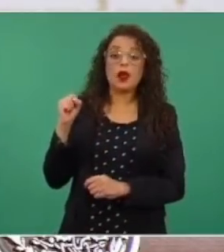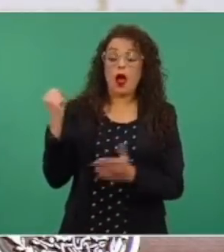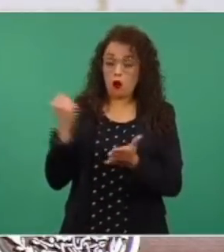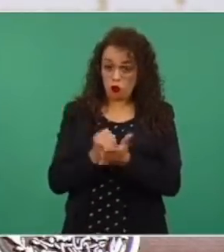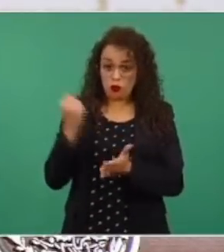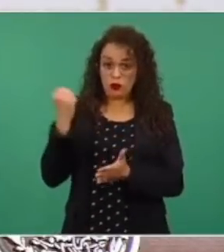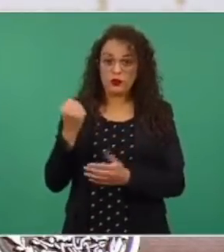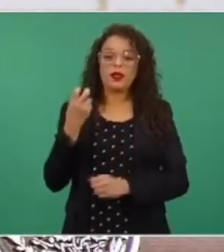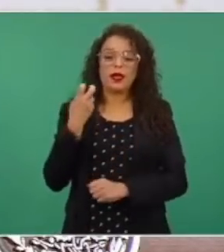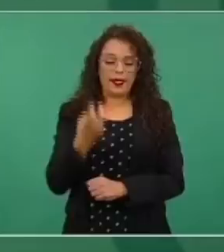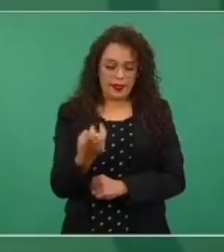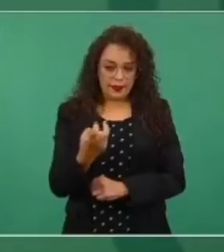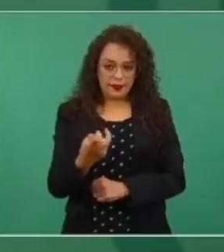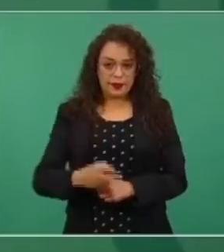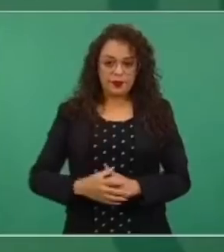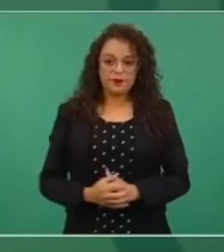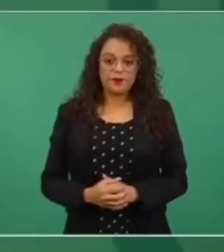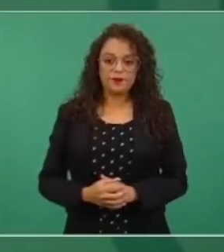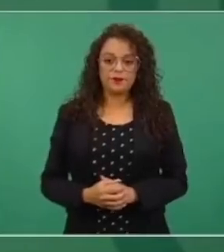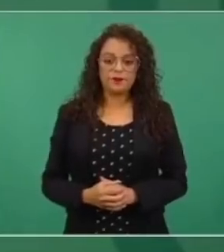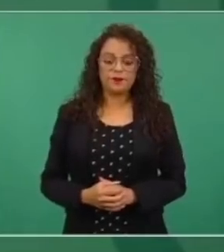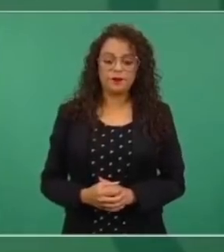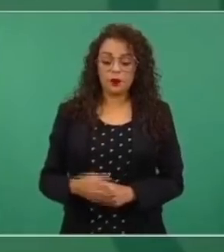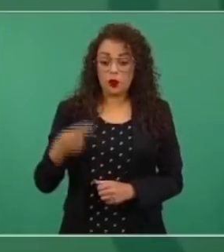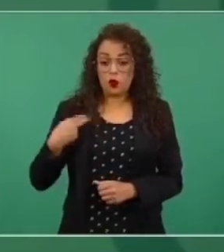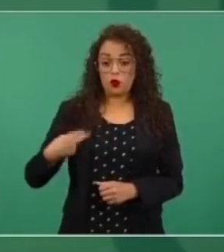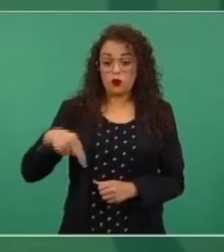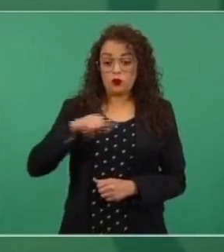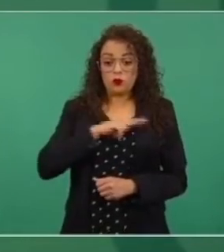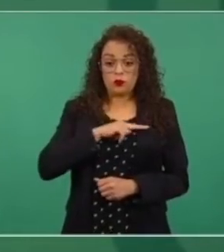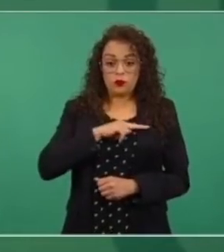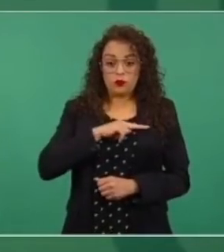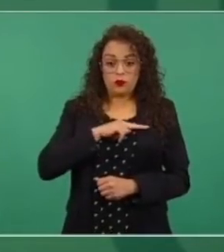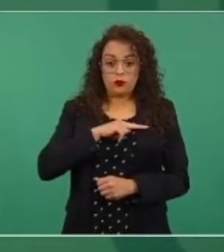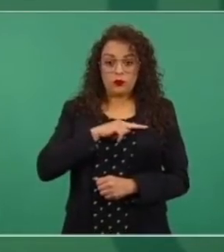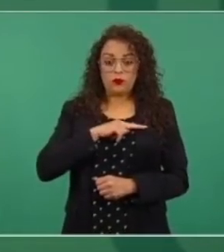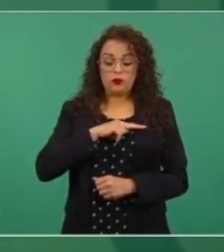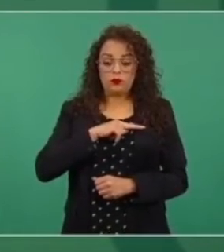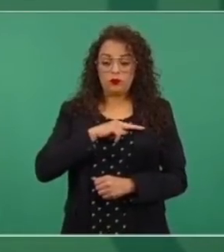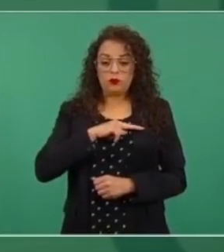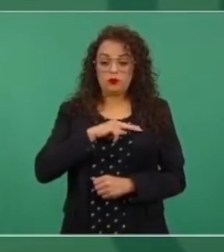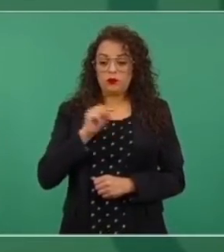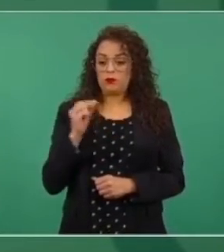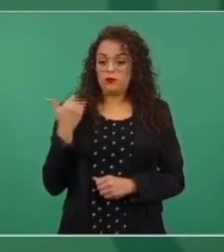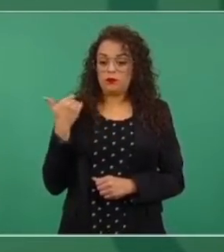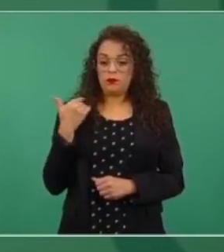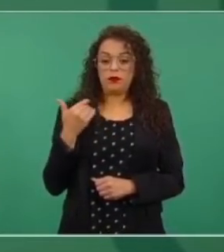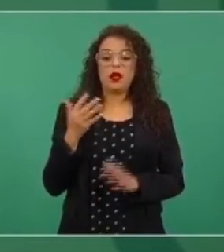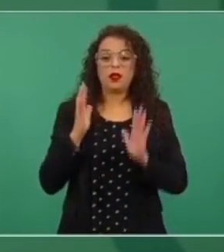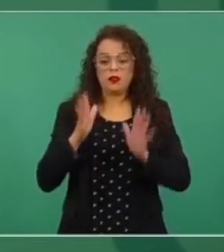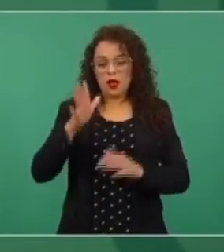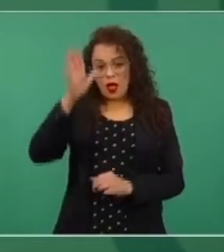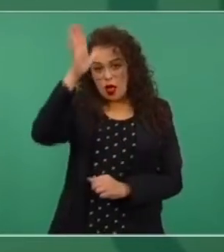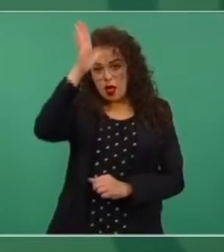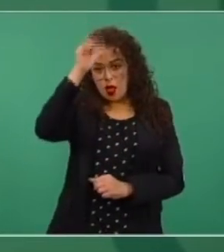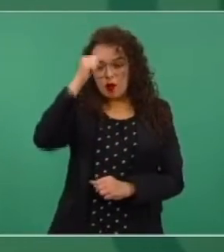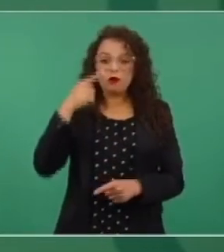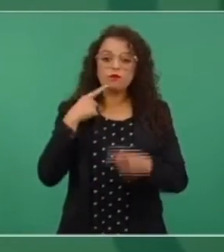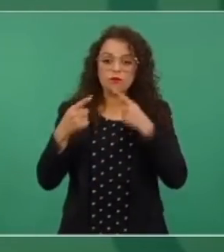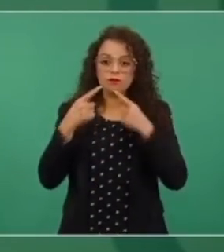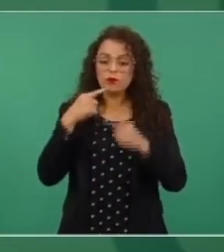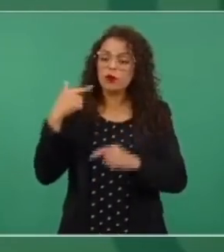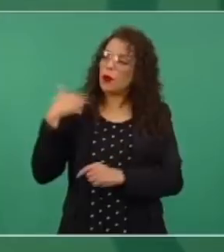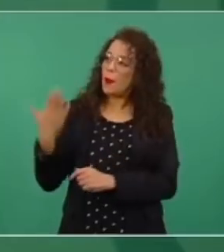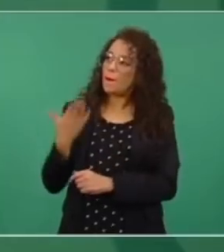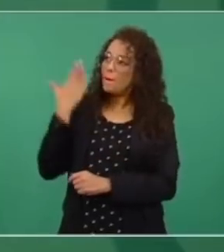autorizadas. Y nosotros, lo acabamos de acordar, vamos a pedirle a la Organización